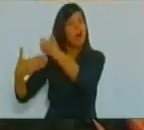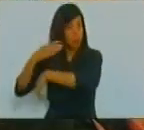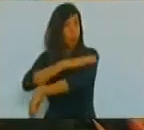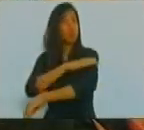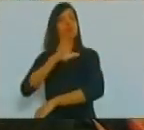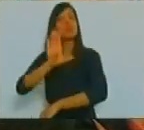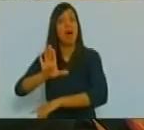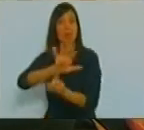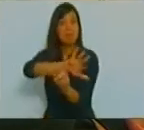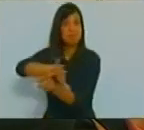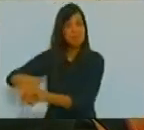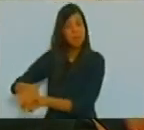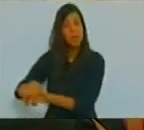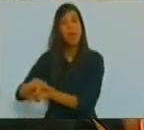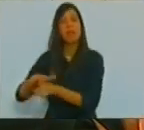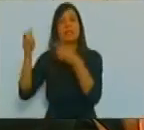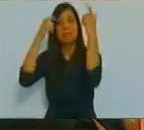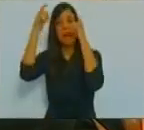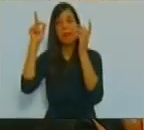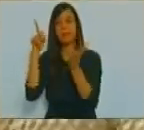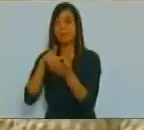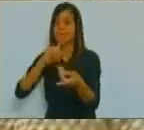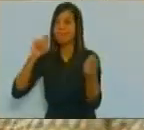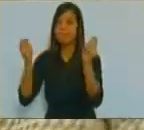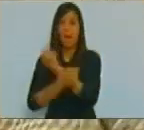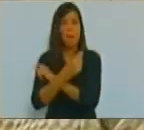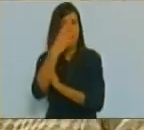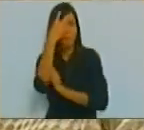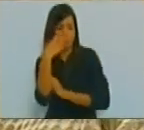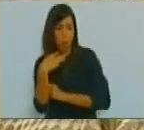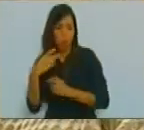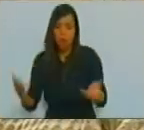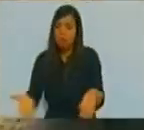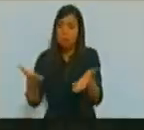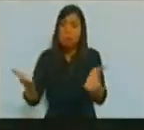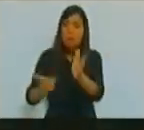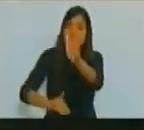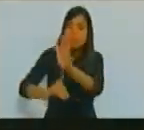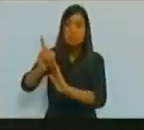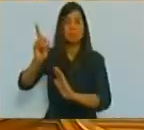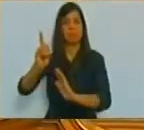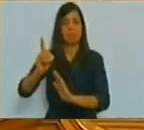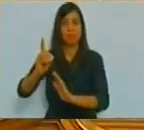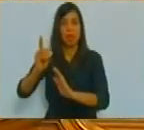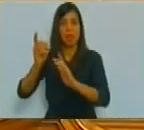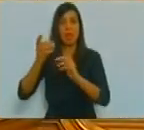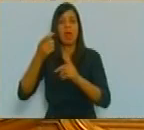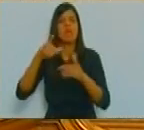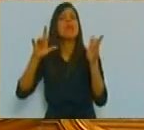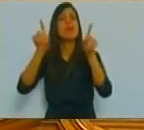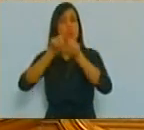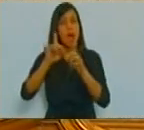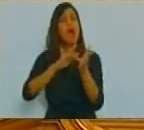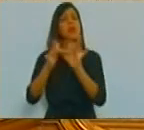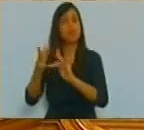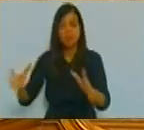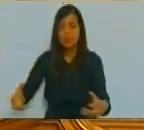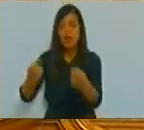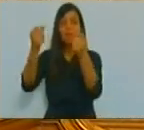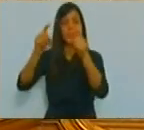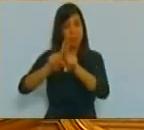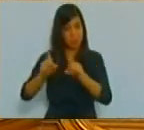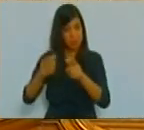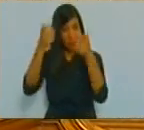humilde de chaves ese pueblo de pobreza material de cristo que pudo redimirse con nuestro comandante